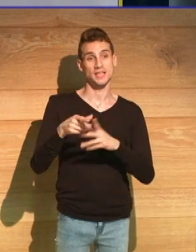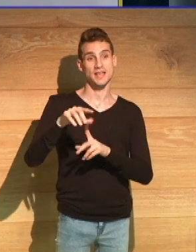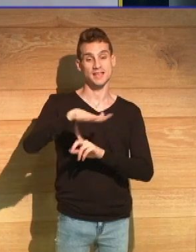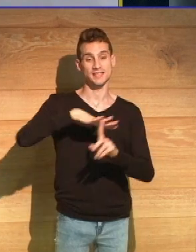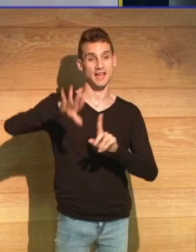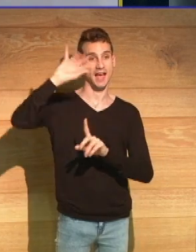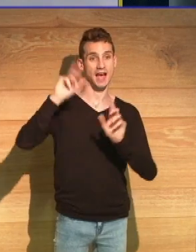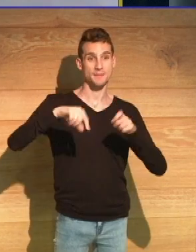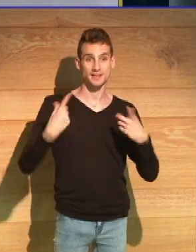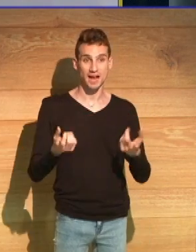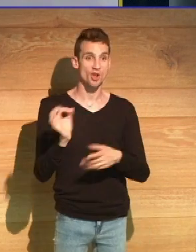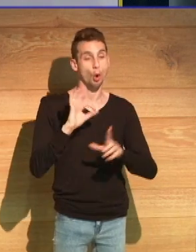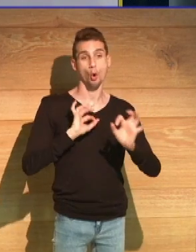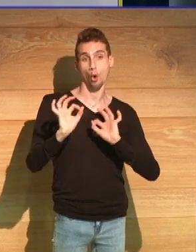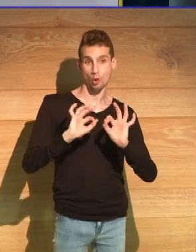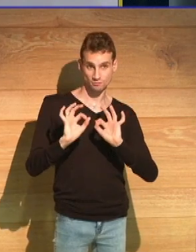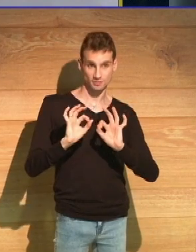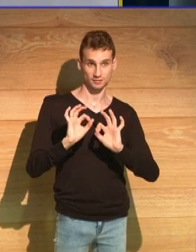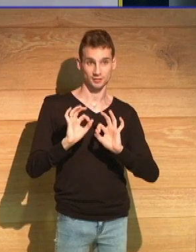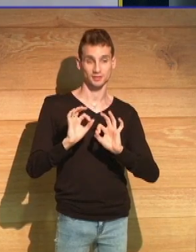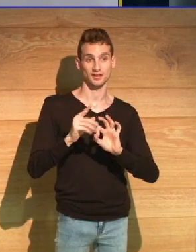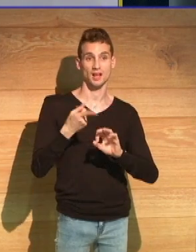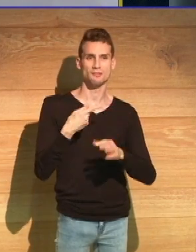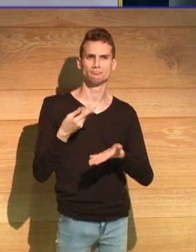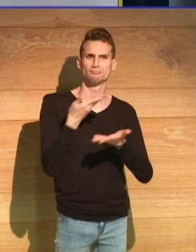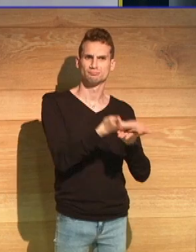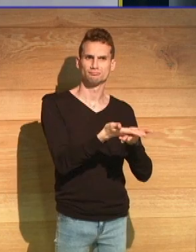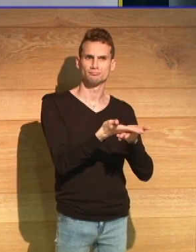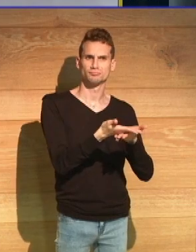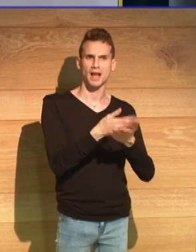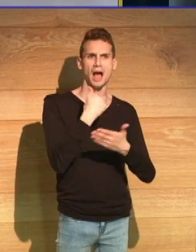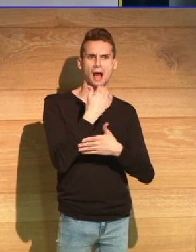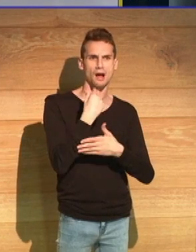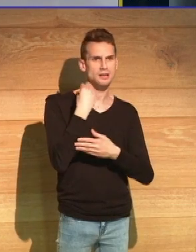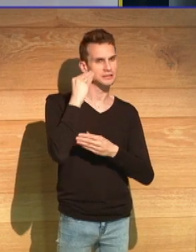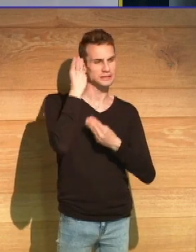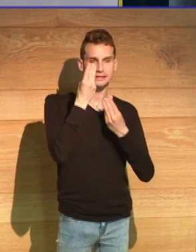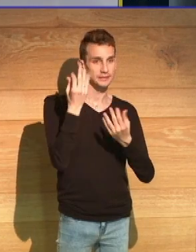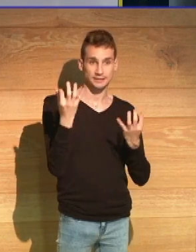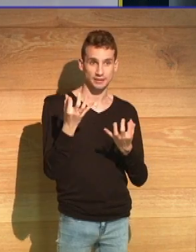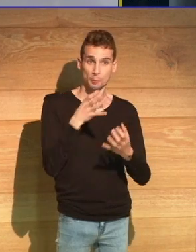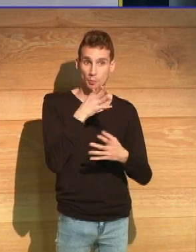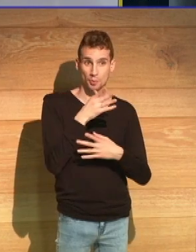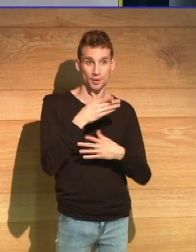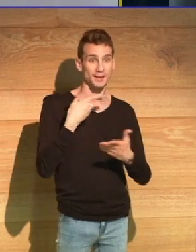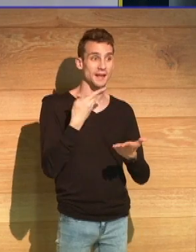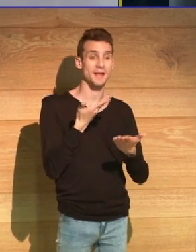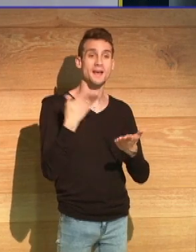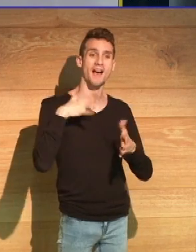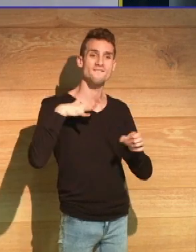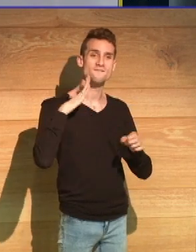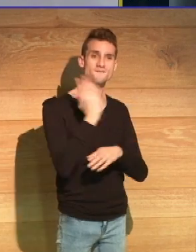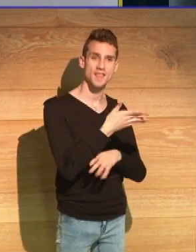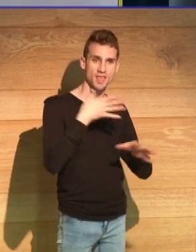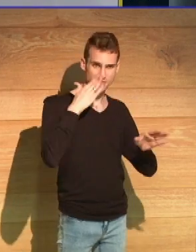obras que lo que te plantean es una cuestión de conciencia, porque apelan directamente al ciudadano, apelan